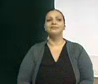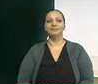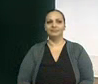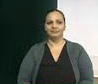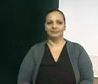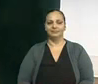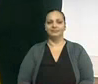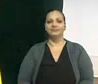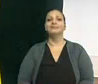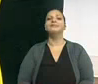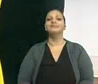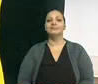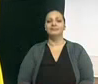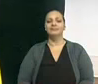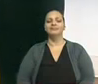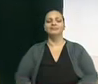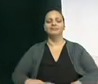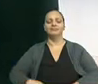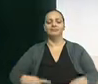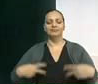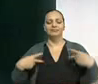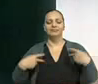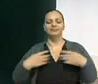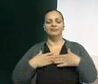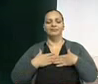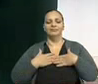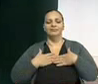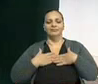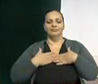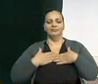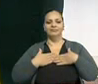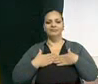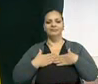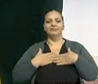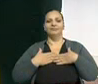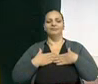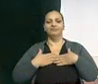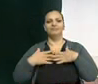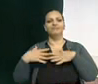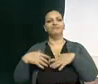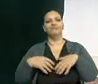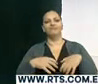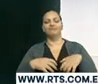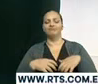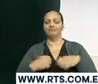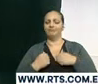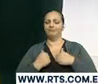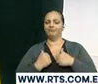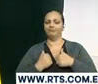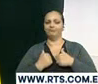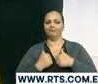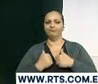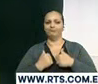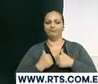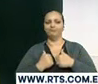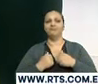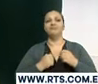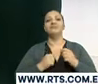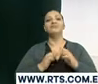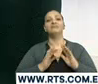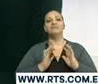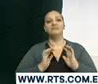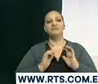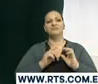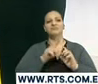haciendo, porque estás vivo. Esa es una muestra de que lo has hecho bien hasta ahora. Salvo el caso de unas excepciones que siguen